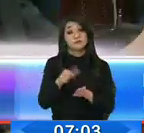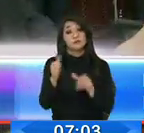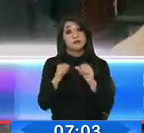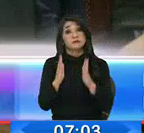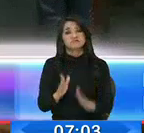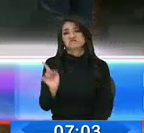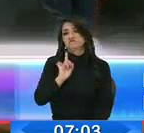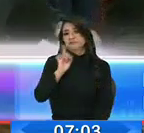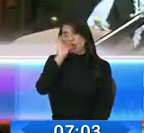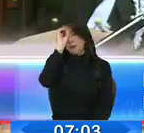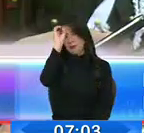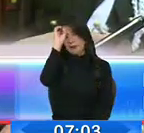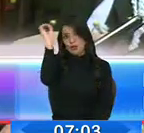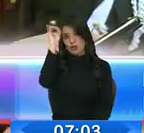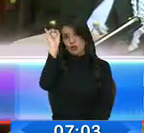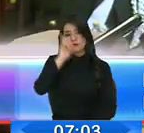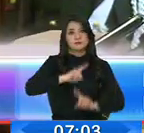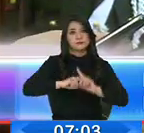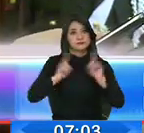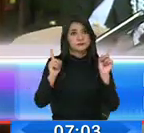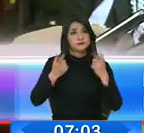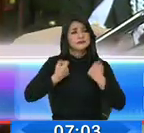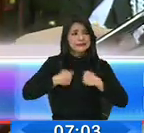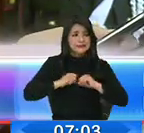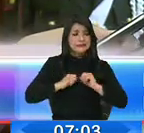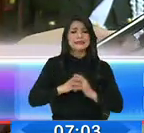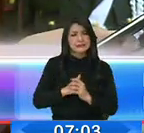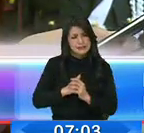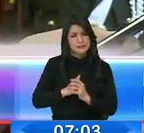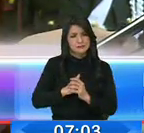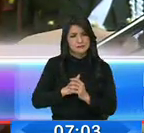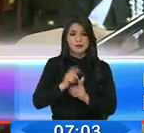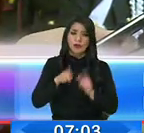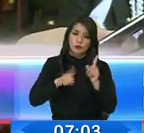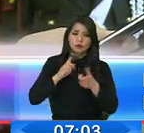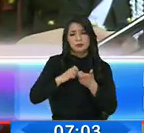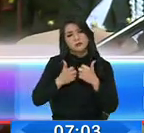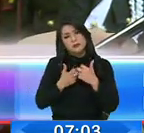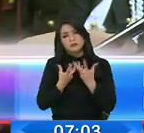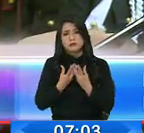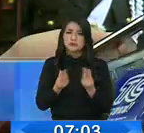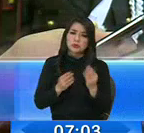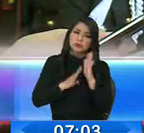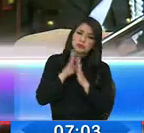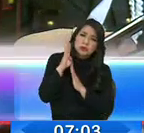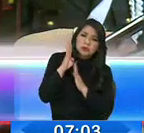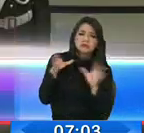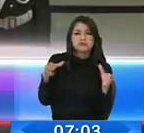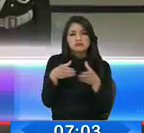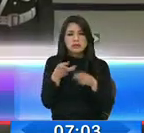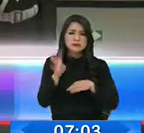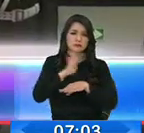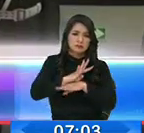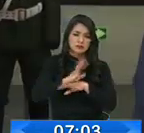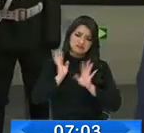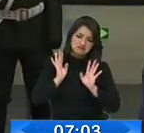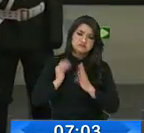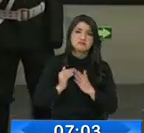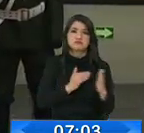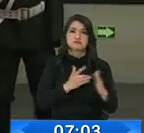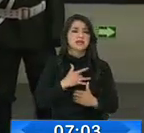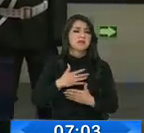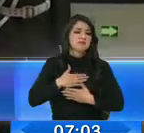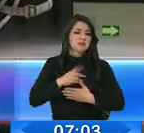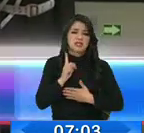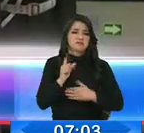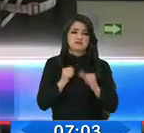criterios diferentes. Se han hecho esfuerzos por superar algunos problemas de debilitamiento de la Asamblea. Lamentablemente la Asamblea